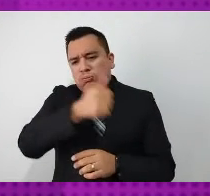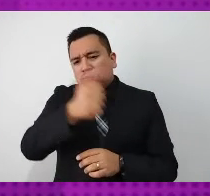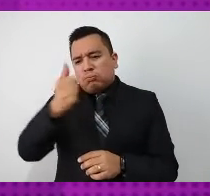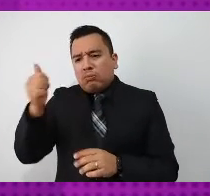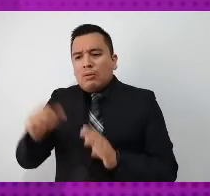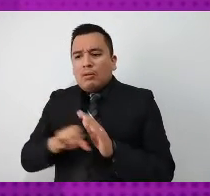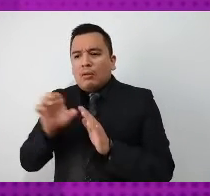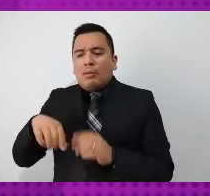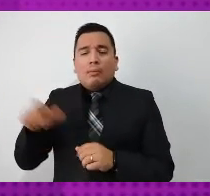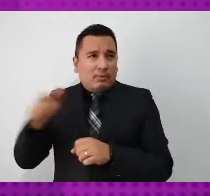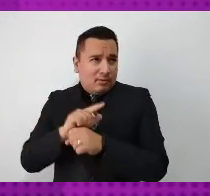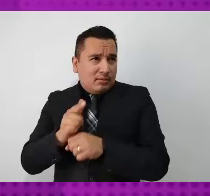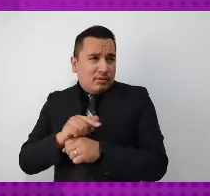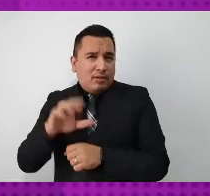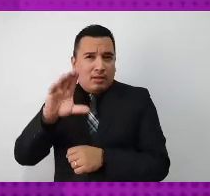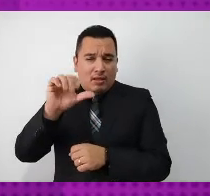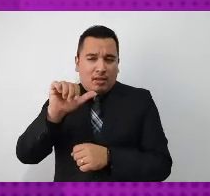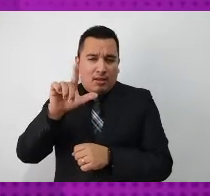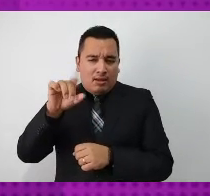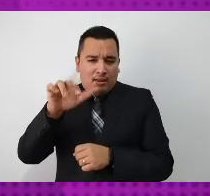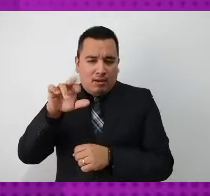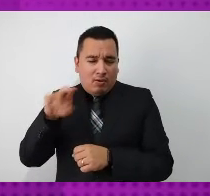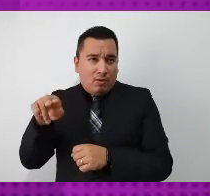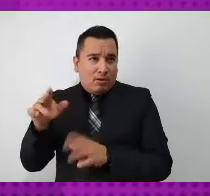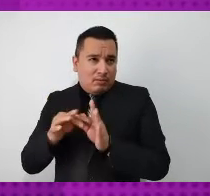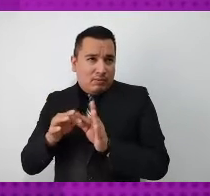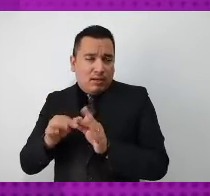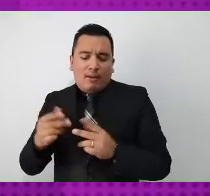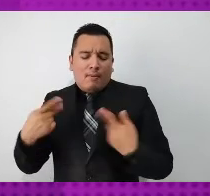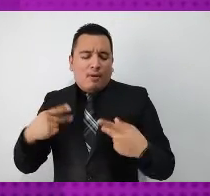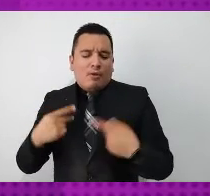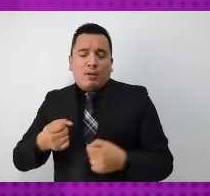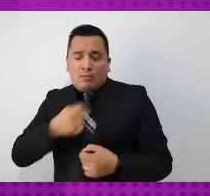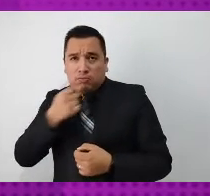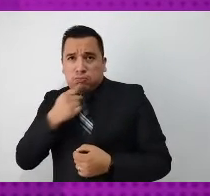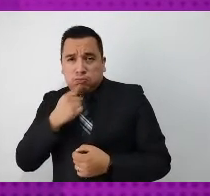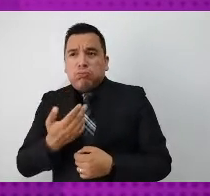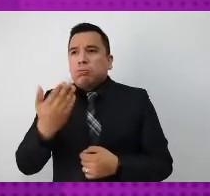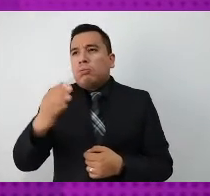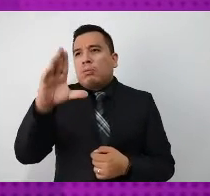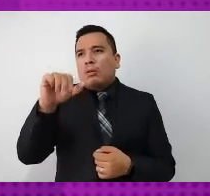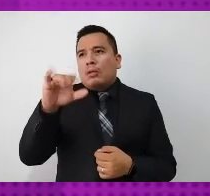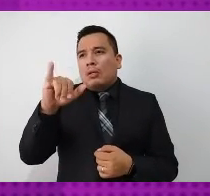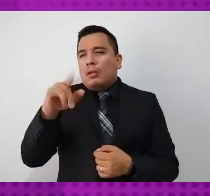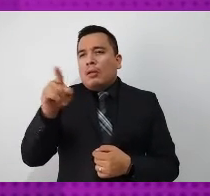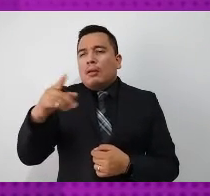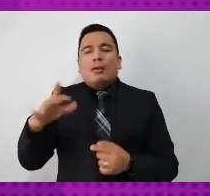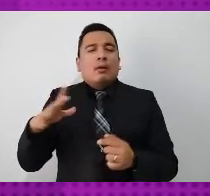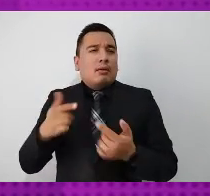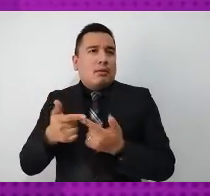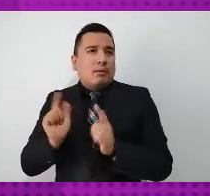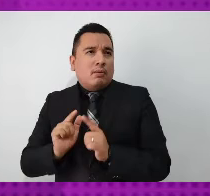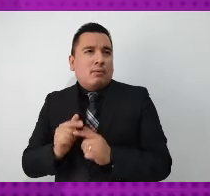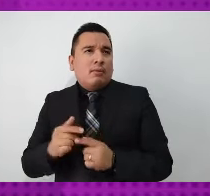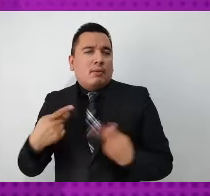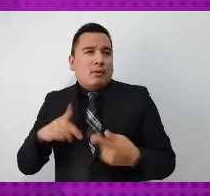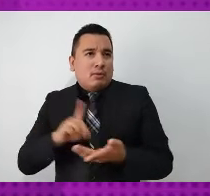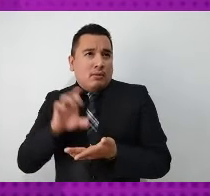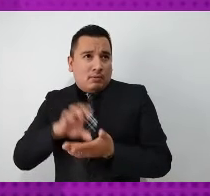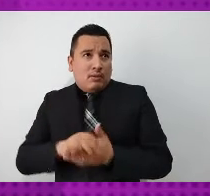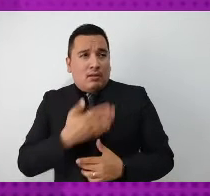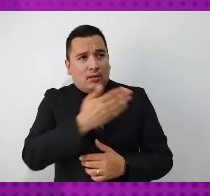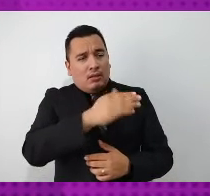participó en la mesa de adultos mayores y en la mesa de discapacidades édgar estuvo participando en la mesa de